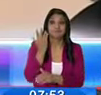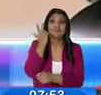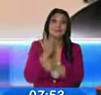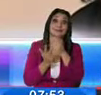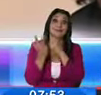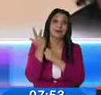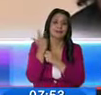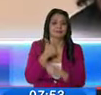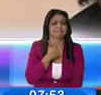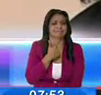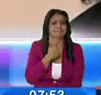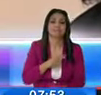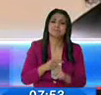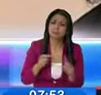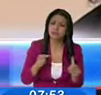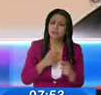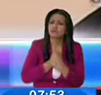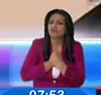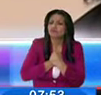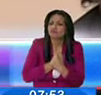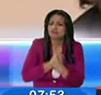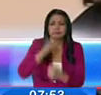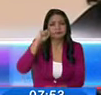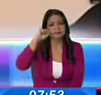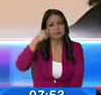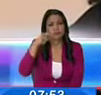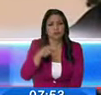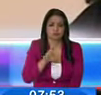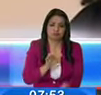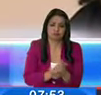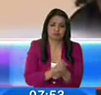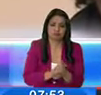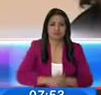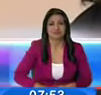3 años, ella aún recuerda a su compañero de vida.